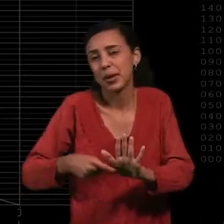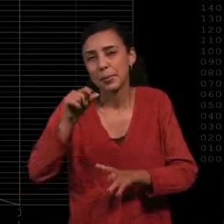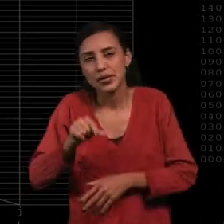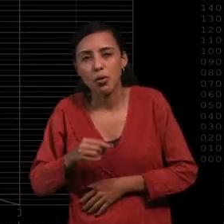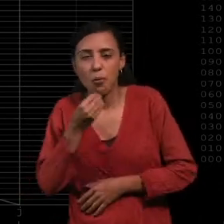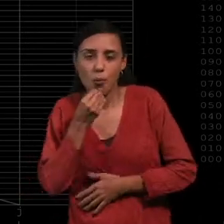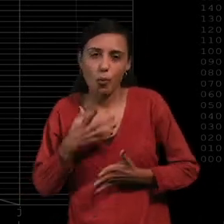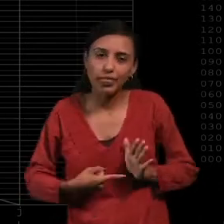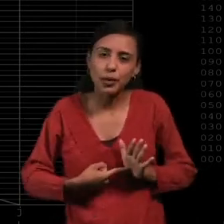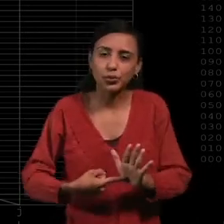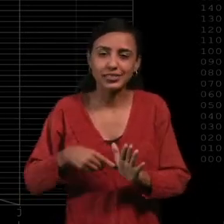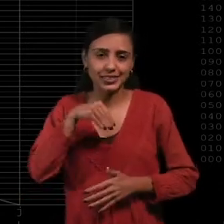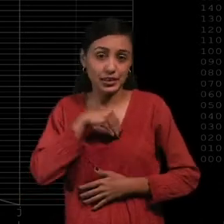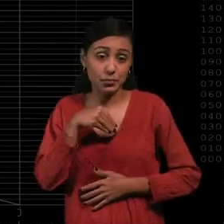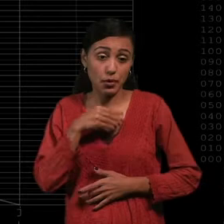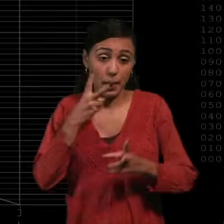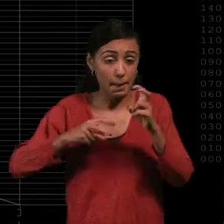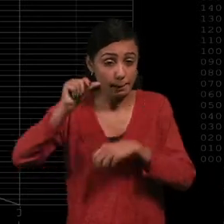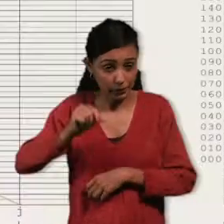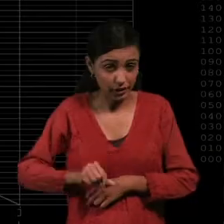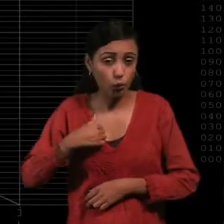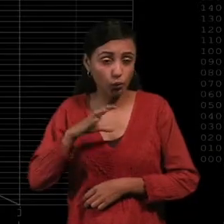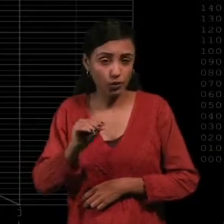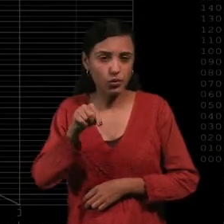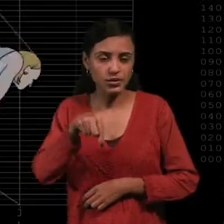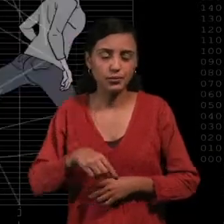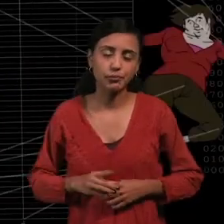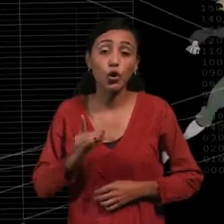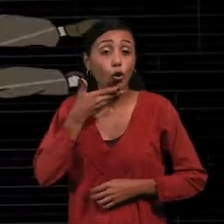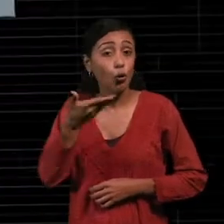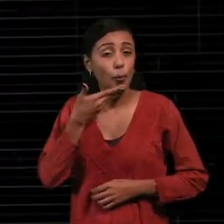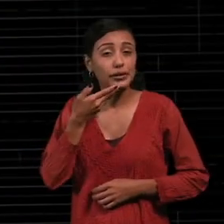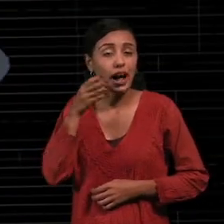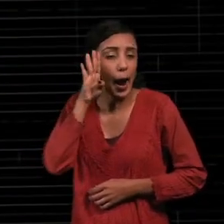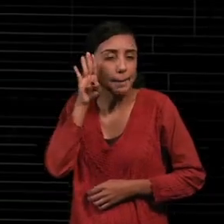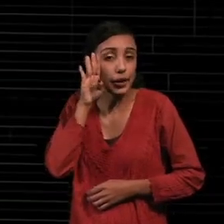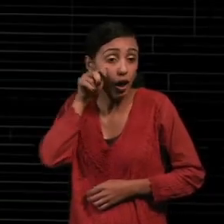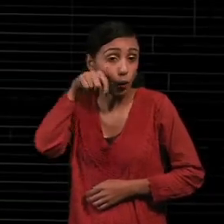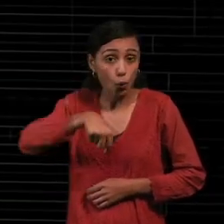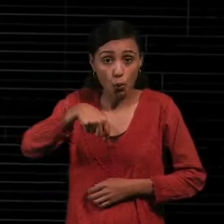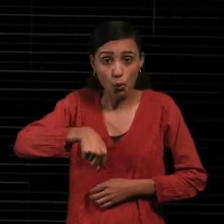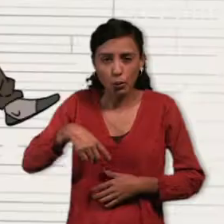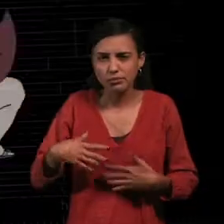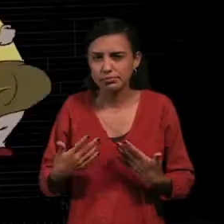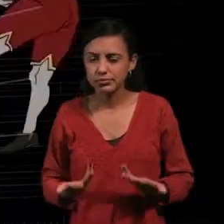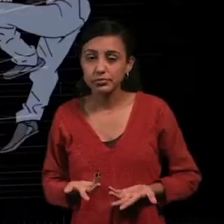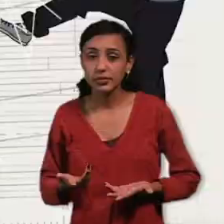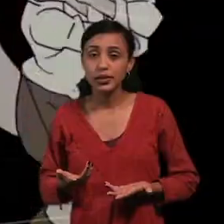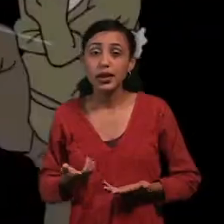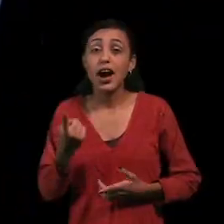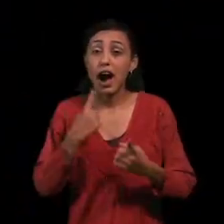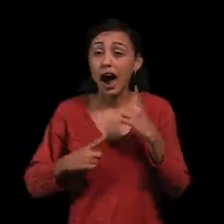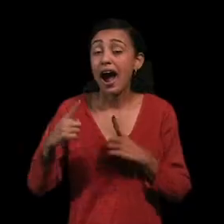posibilidades. Como diría el investigador Alejandro Koch, el documental animado en la contemporaneidad constituye una de las